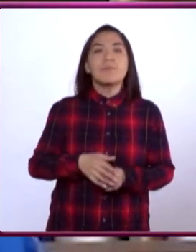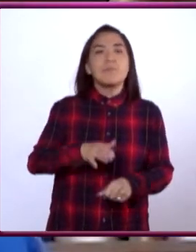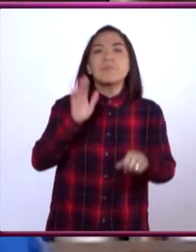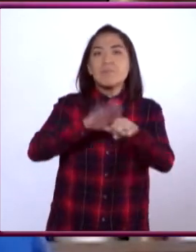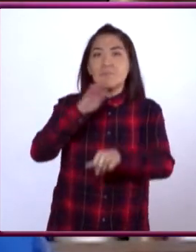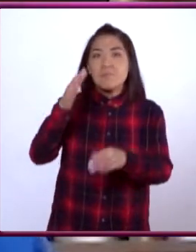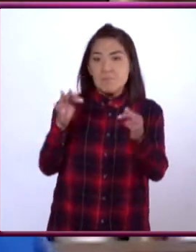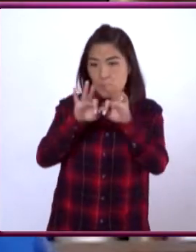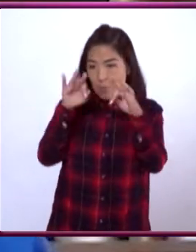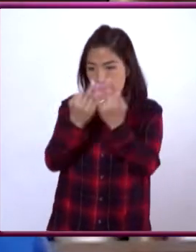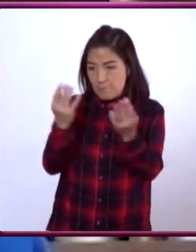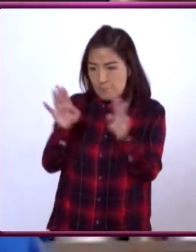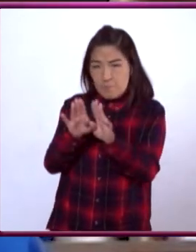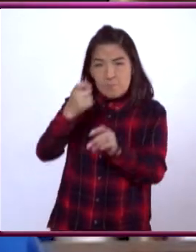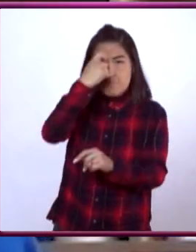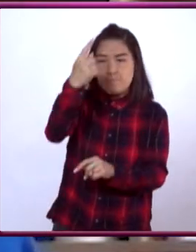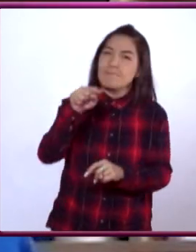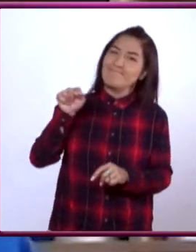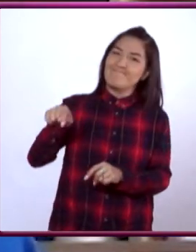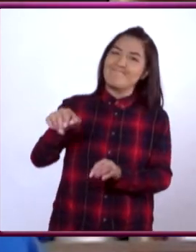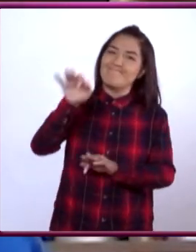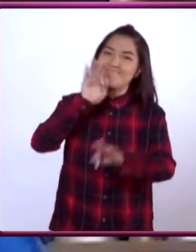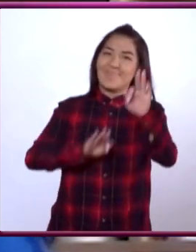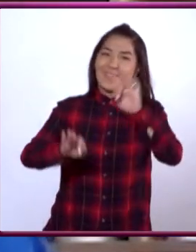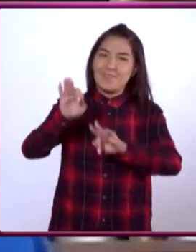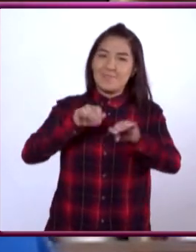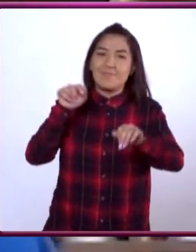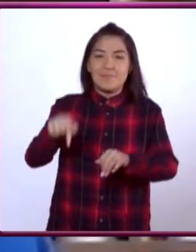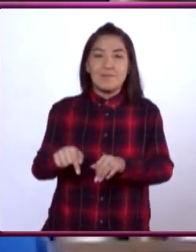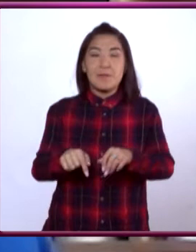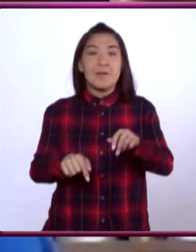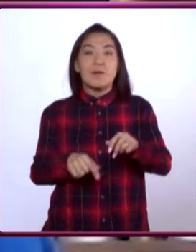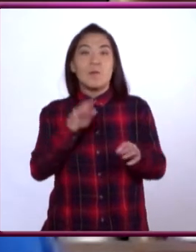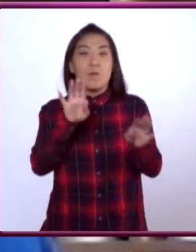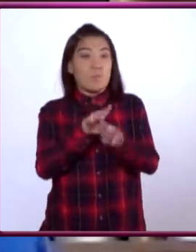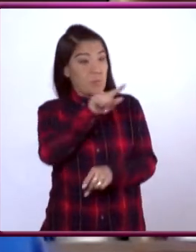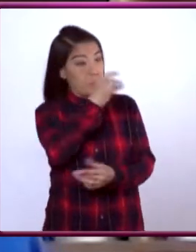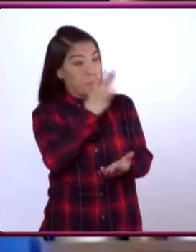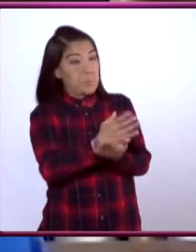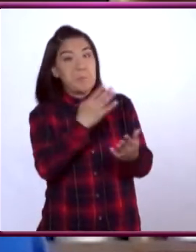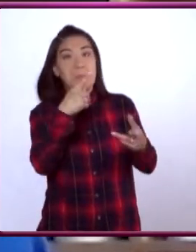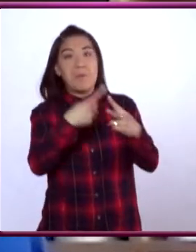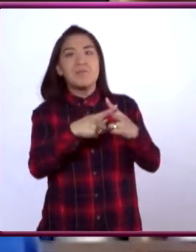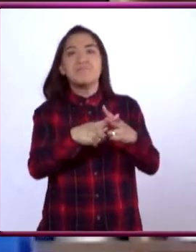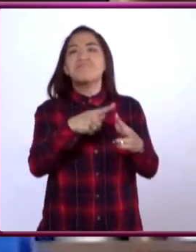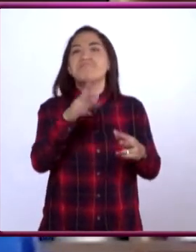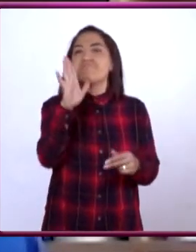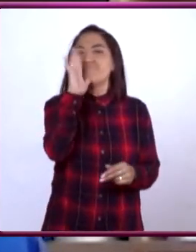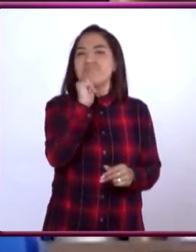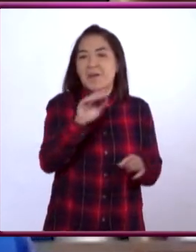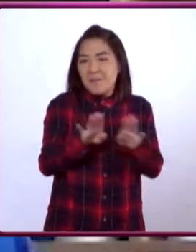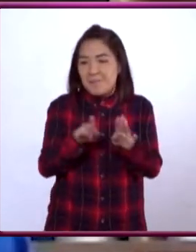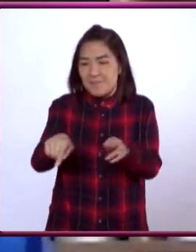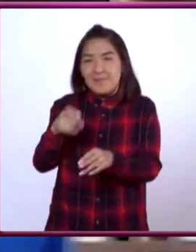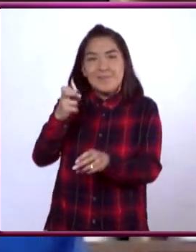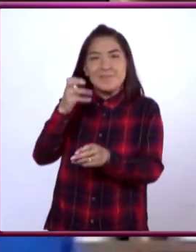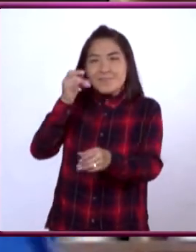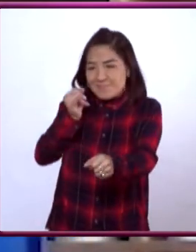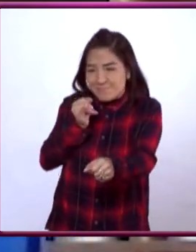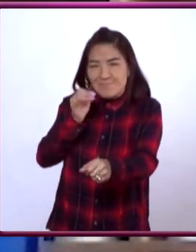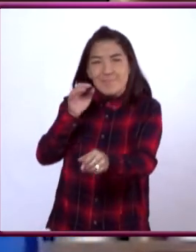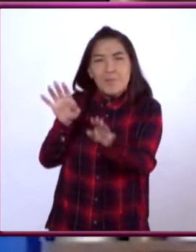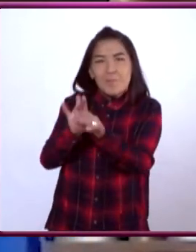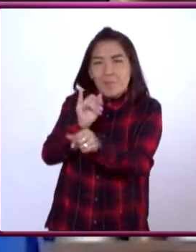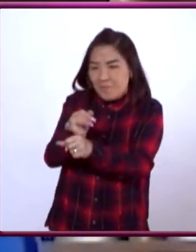lo que les ha dado verdaderamente forma es la física. Entonces, quizás pasando solo por las matemáticas no habríamos llegado a los modelos como